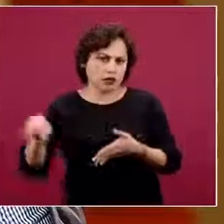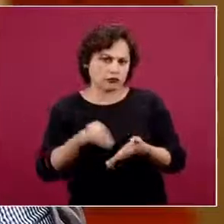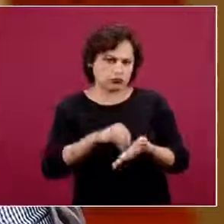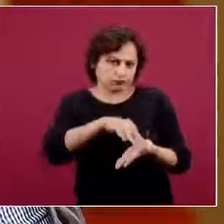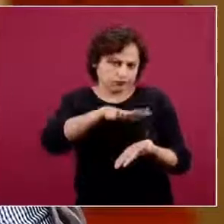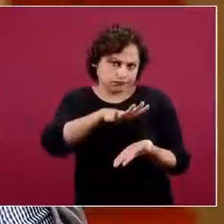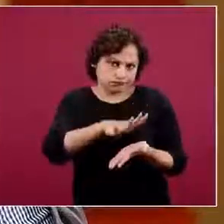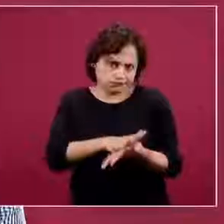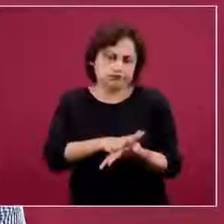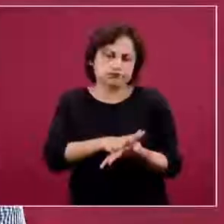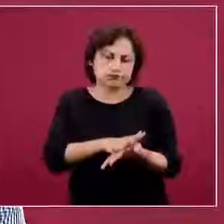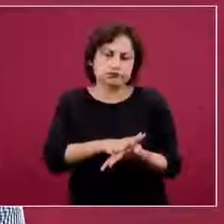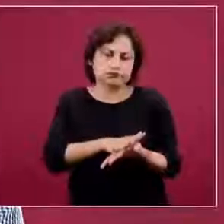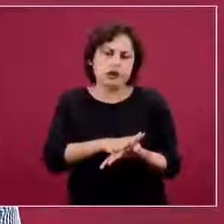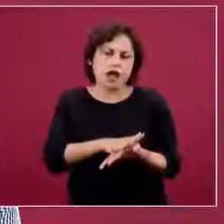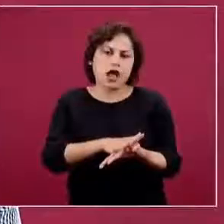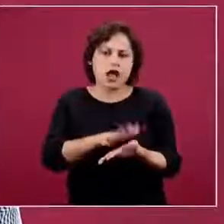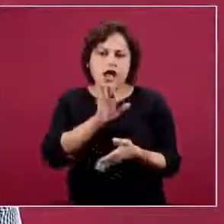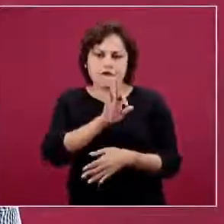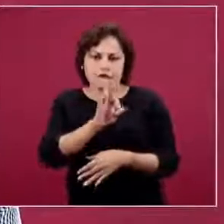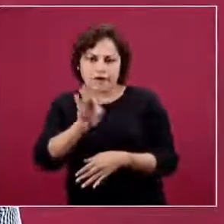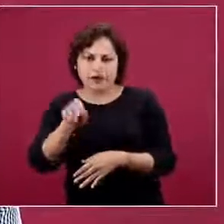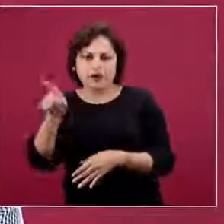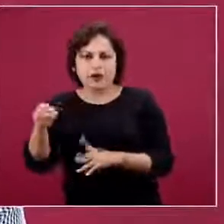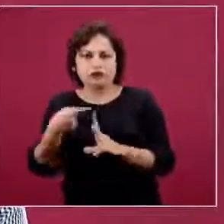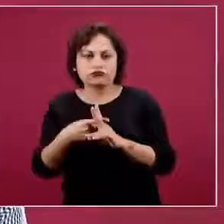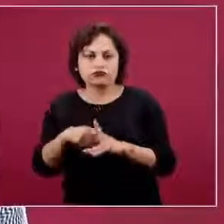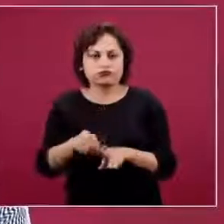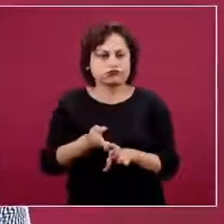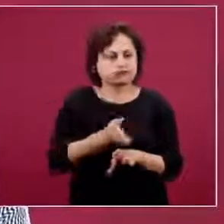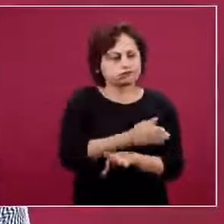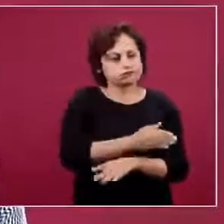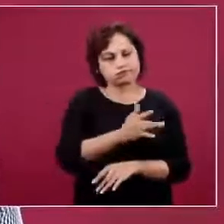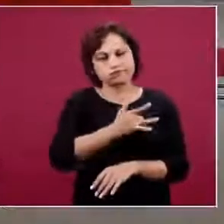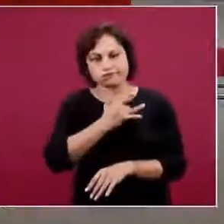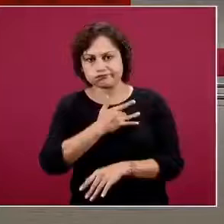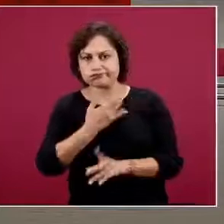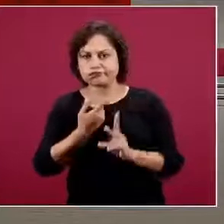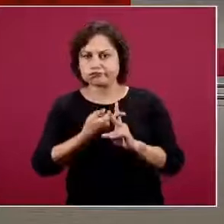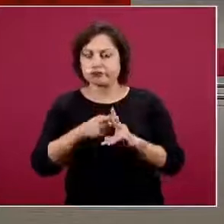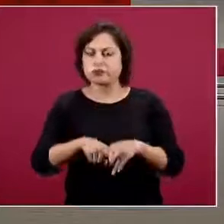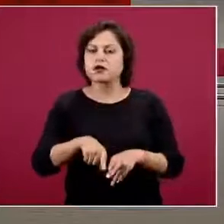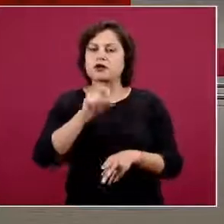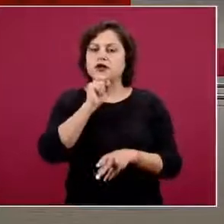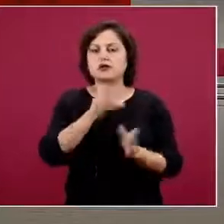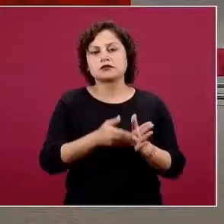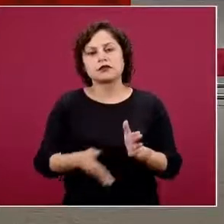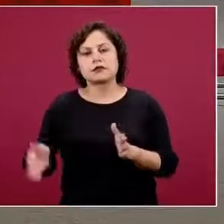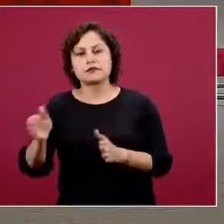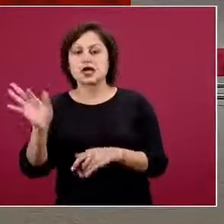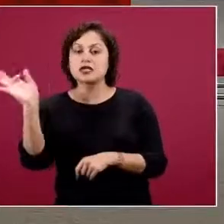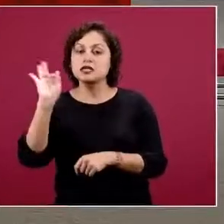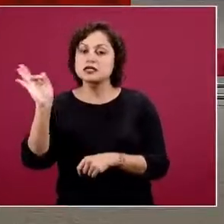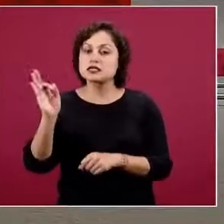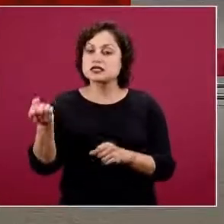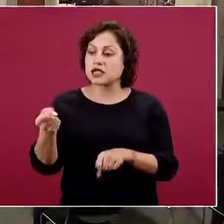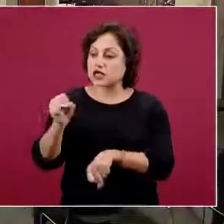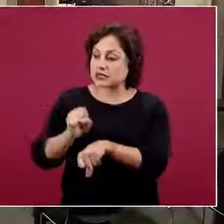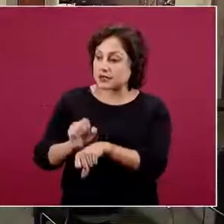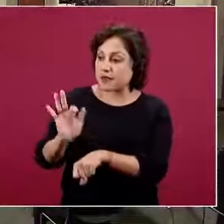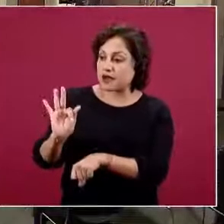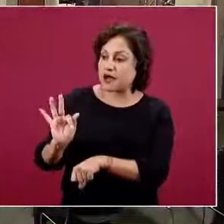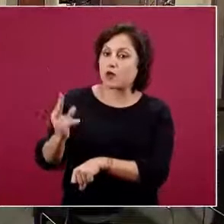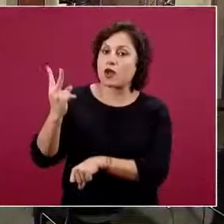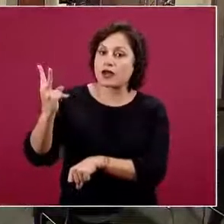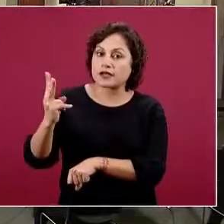función de su fecha de inicio de síntomas en la semana que corresponde y de seguro para el corte de la semana 42 vamos a tener